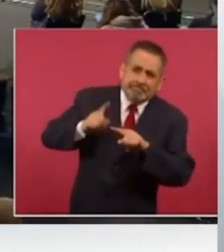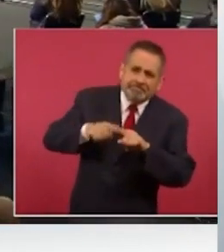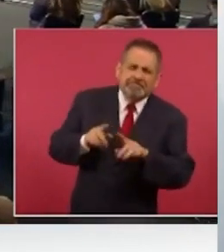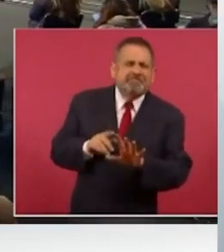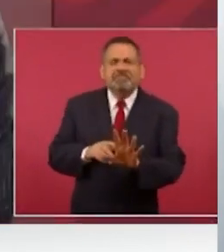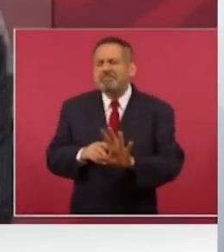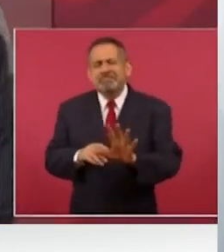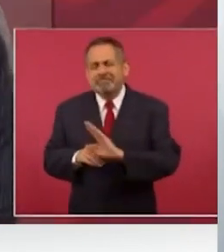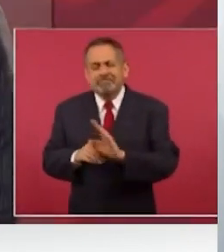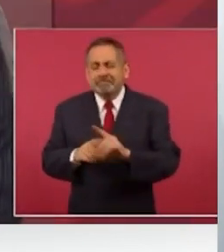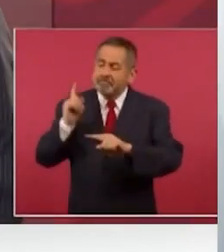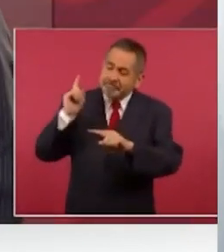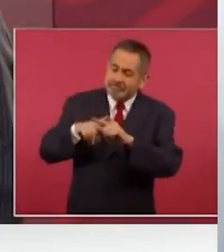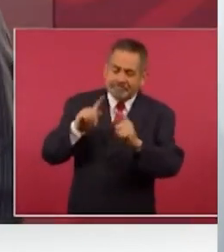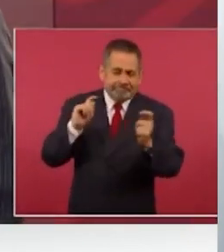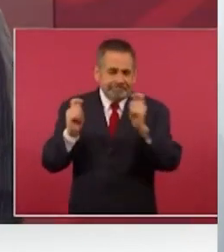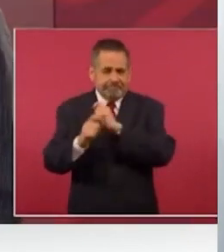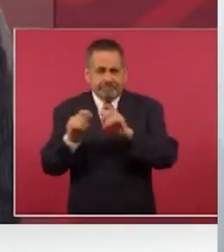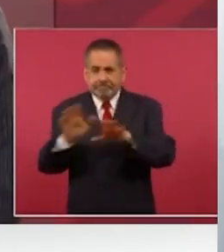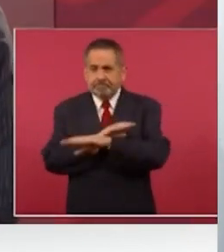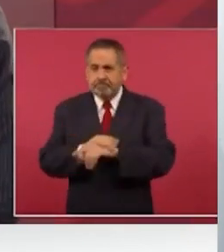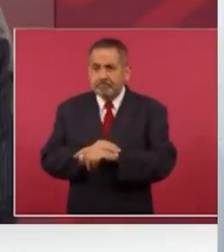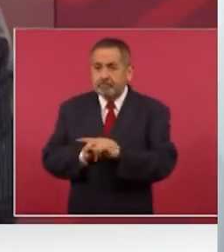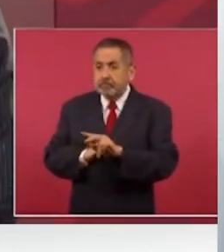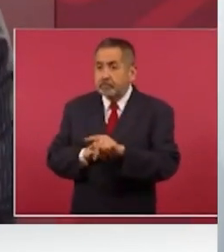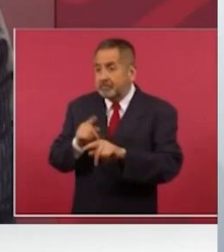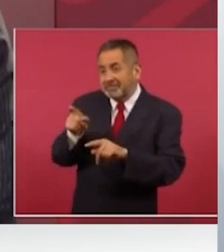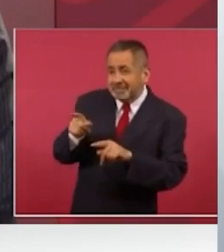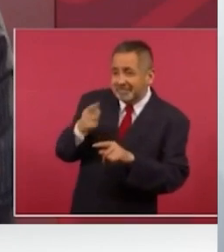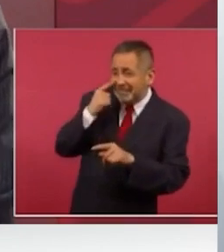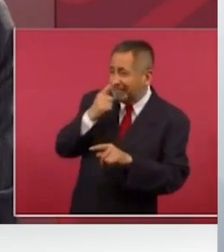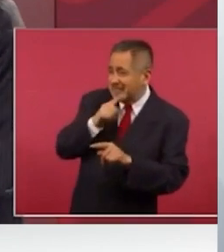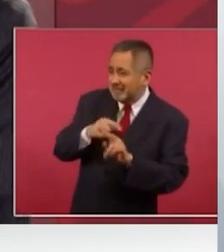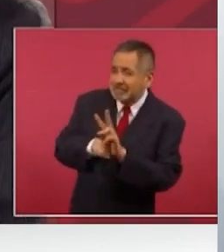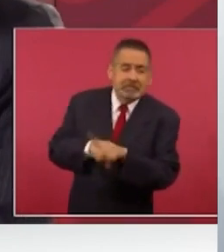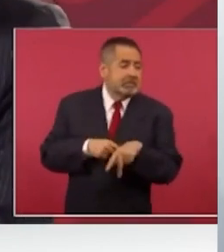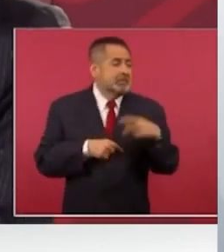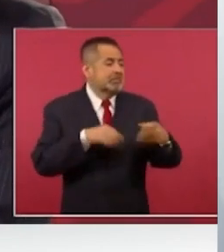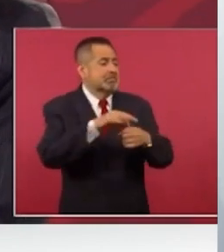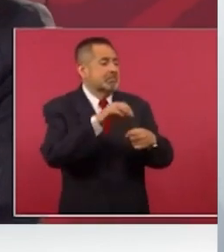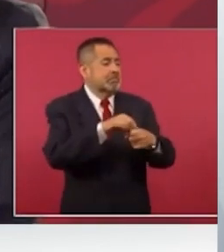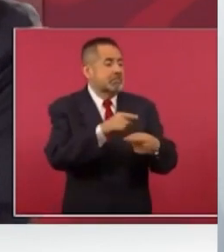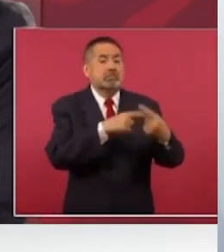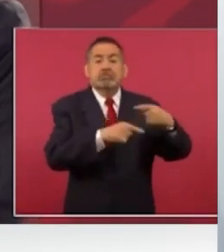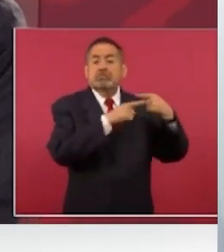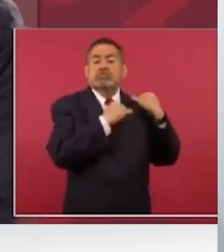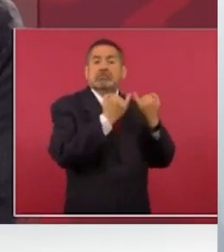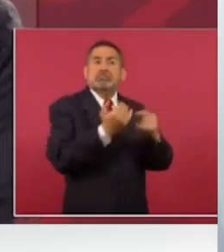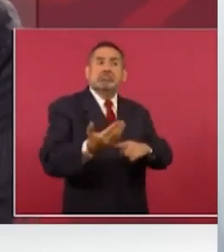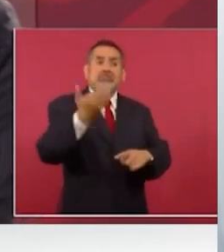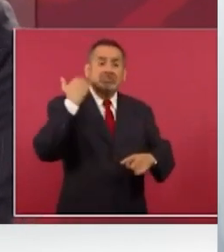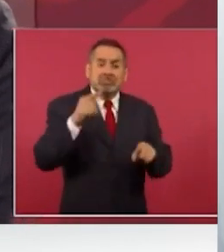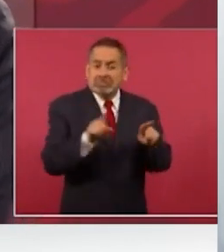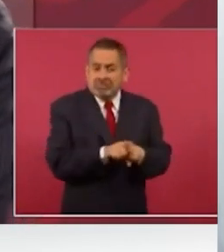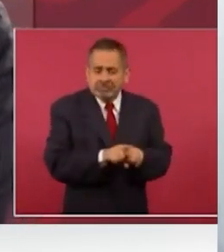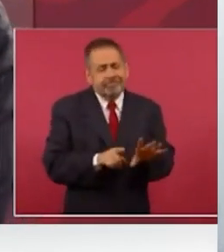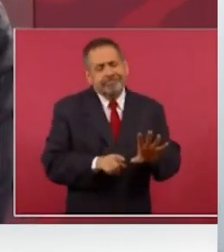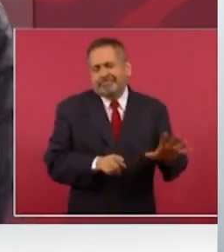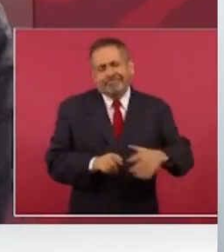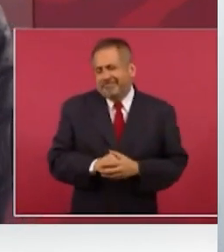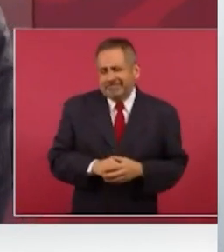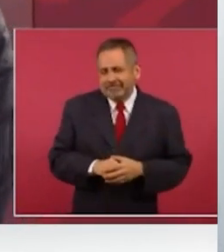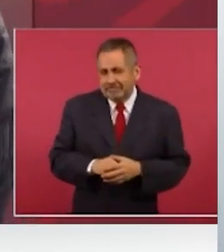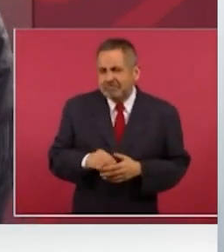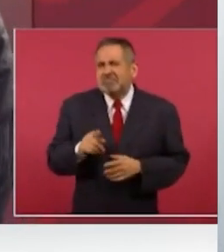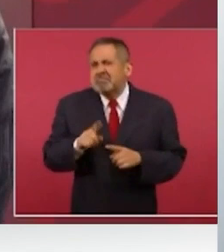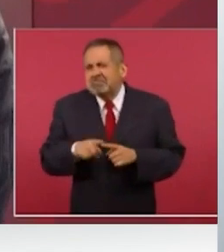se retirará al embajador mexicano en Perú. Aclaró también que actualmente México no se puede fijar una postura definitiva porque